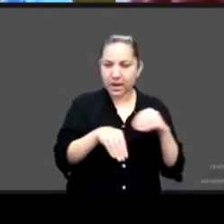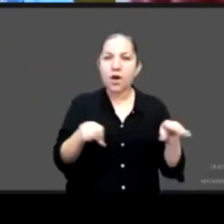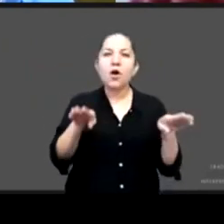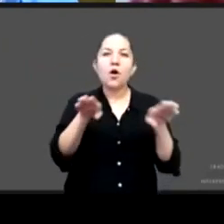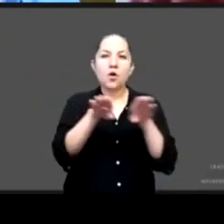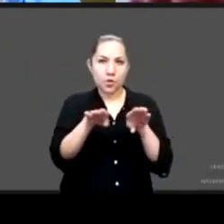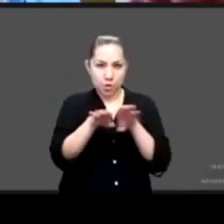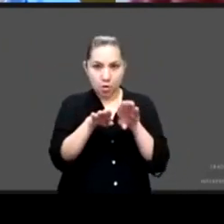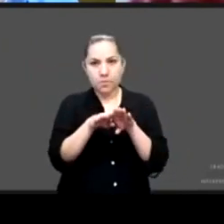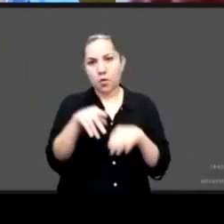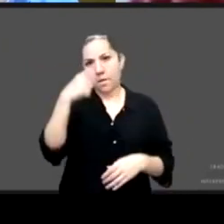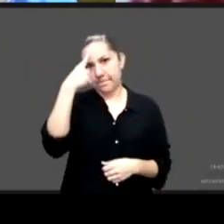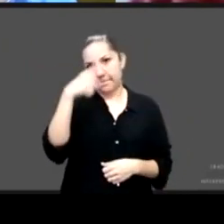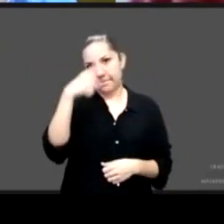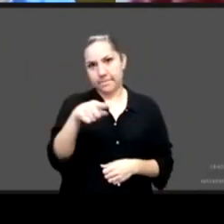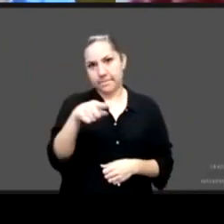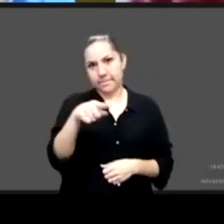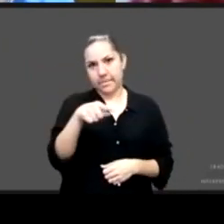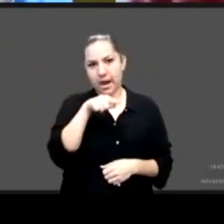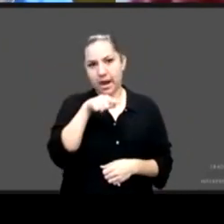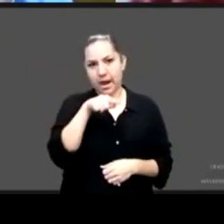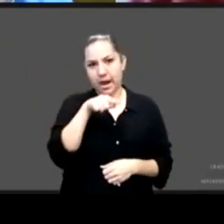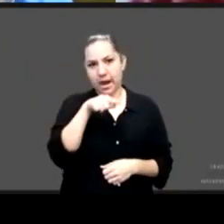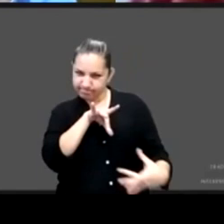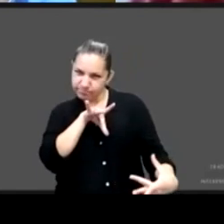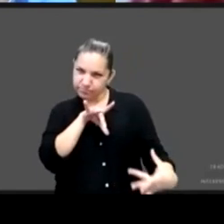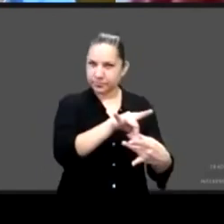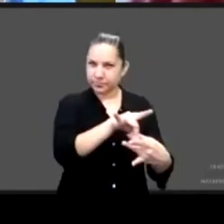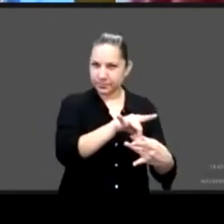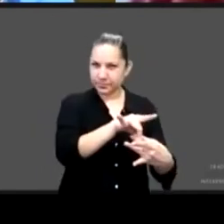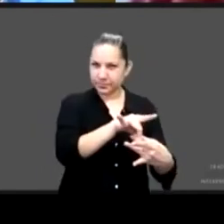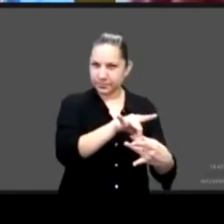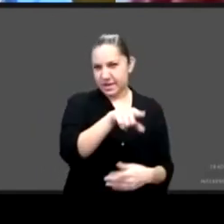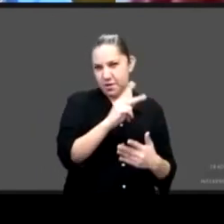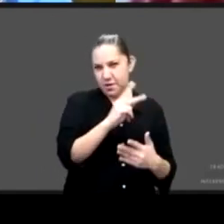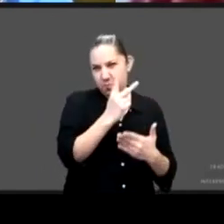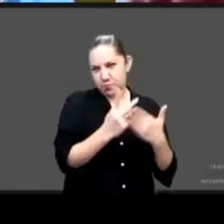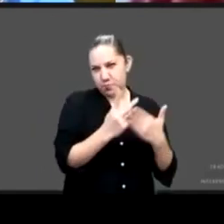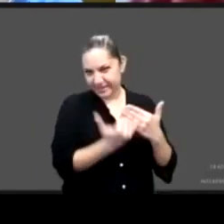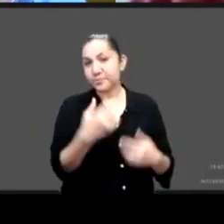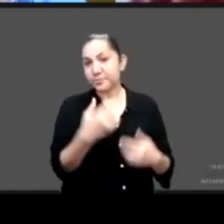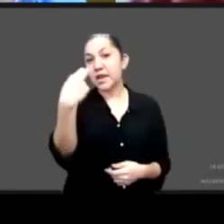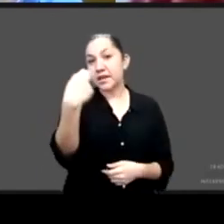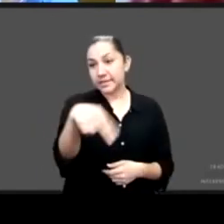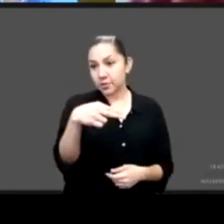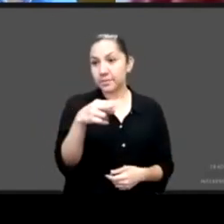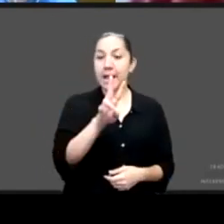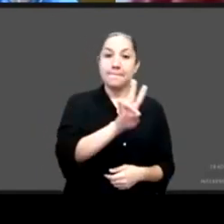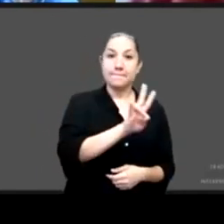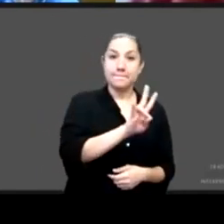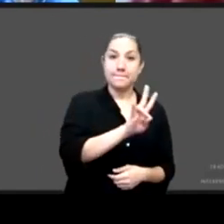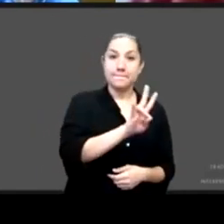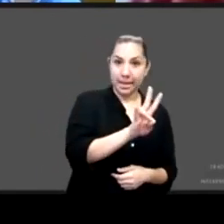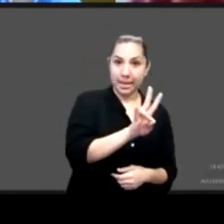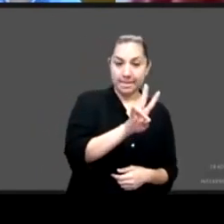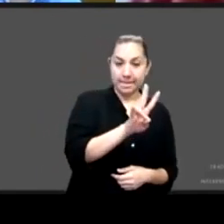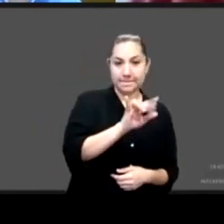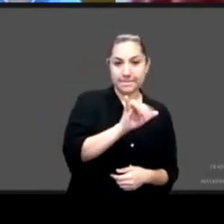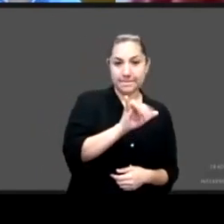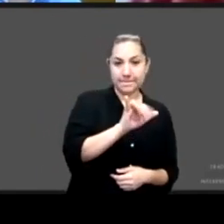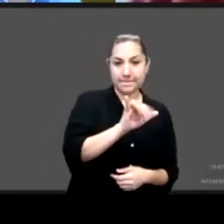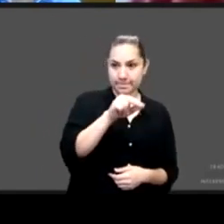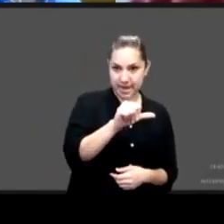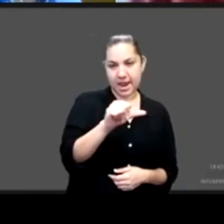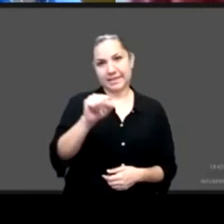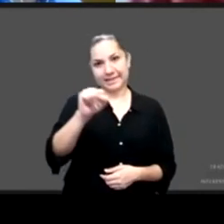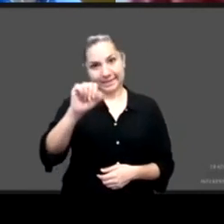que bautizamos como Vitamina C, con el eslogan de lo que se me fortalece, y que al momento,